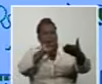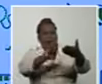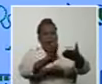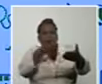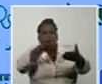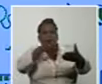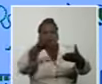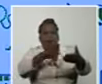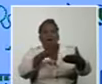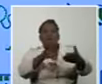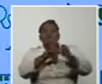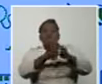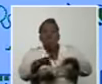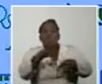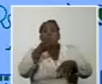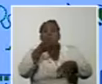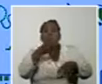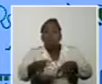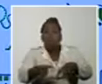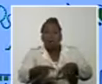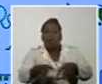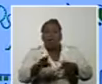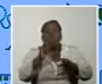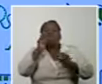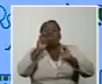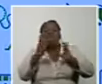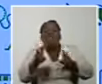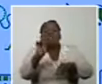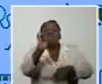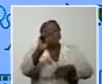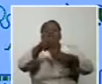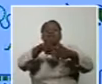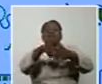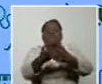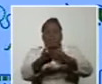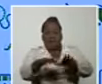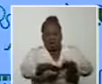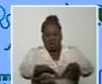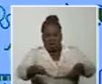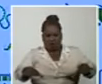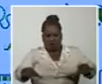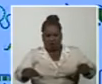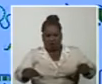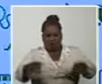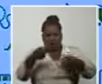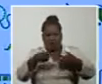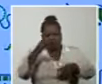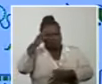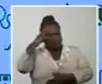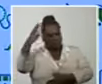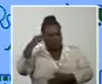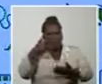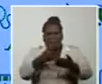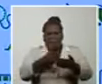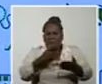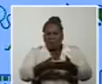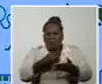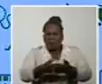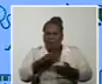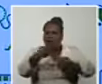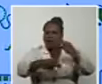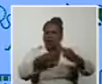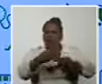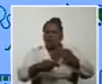podría sobrevivir hasta 7 días sobre una superficie, pero recuerda que estas pruebas fueron realizadas